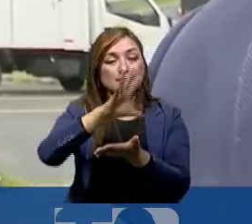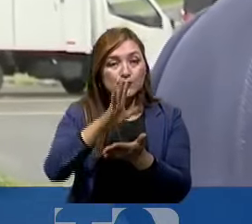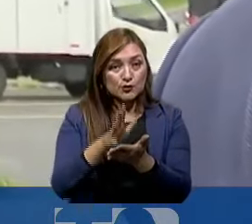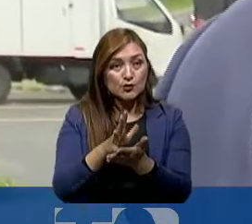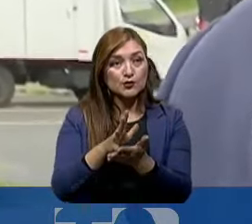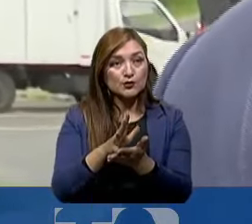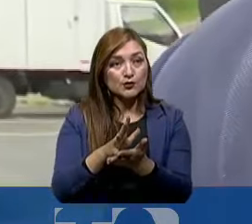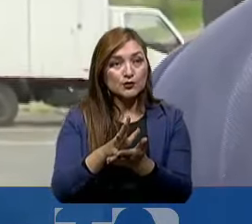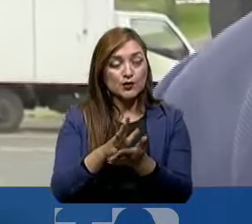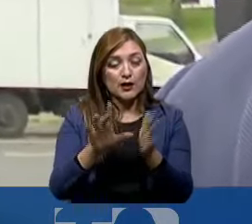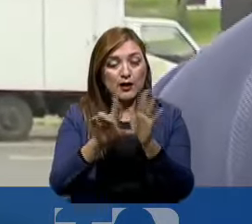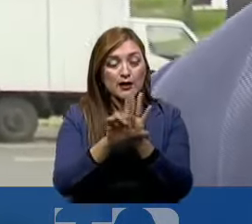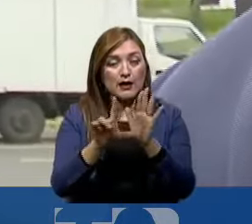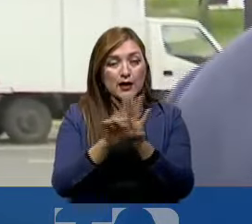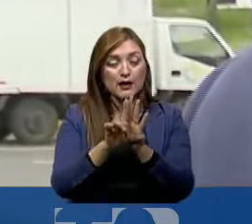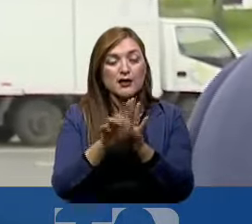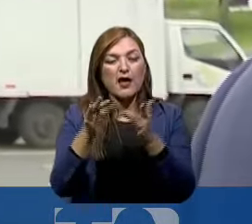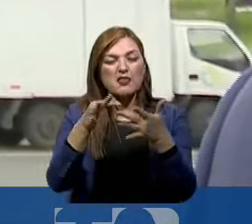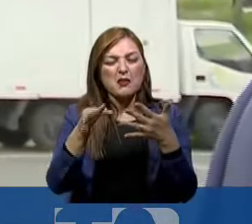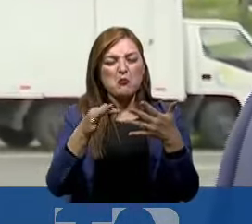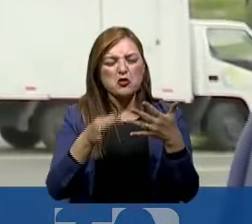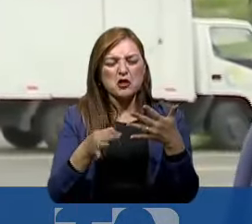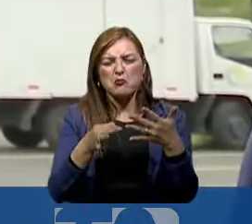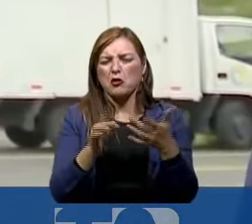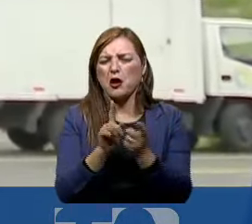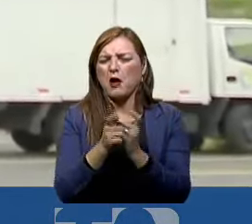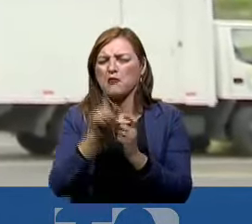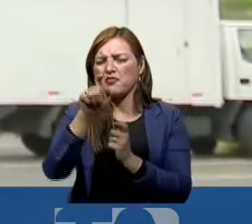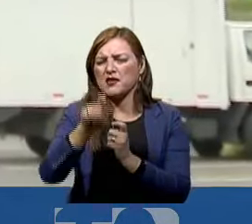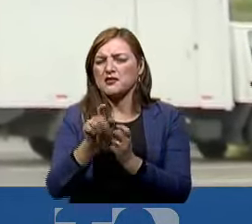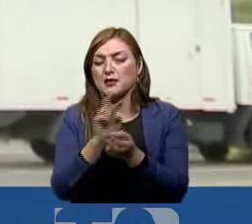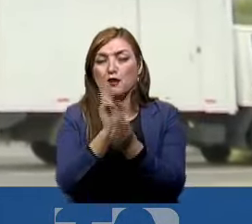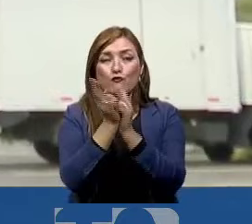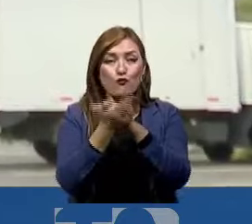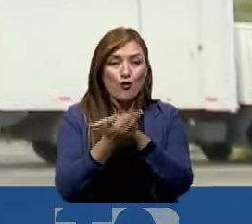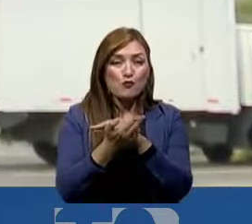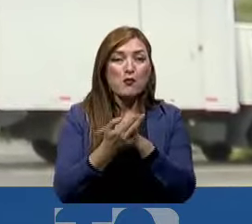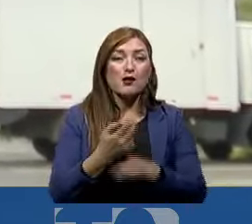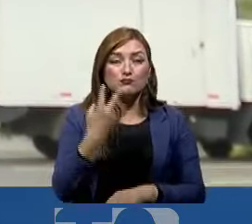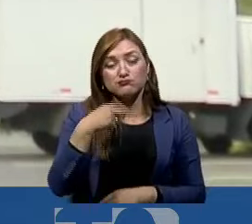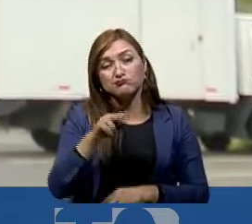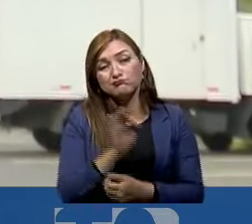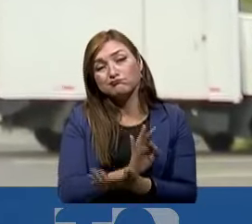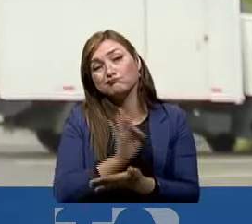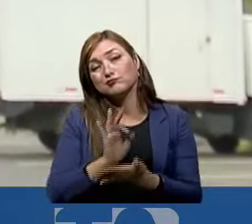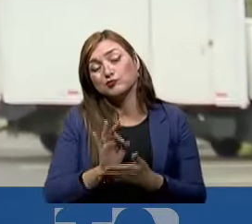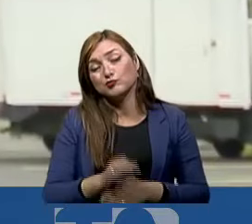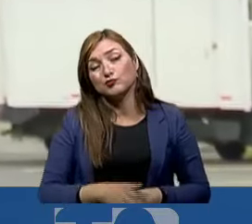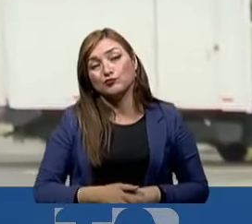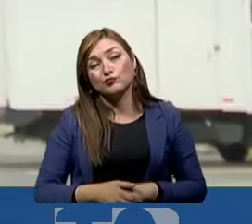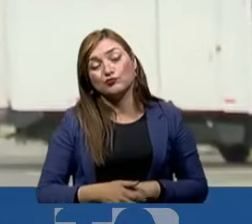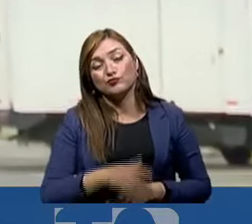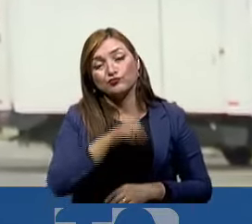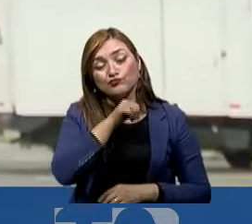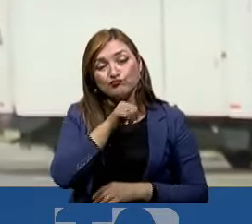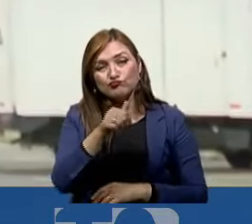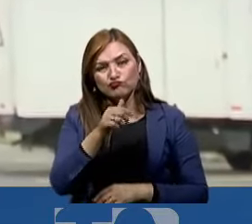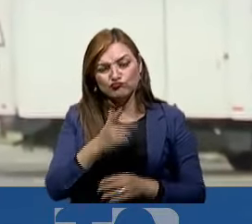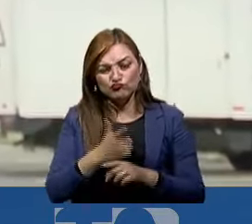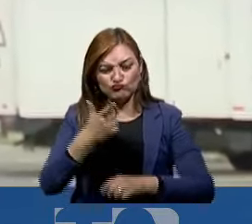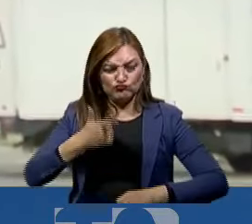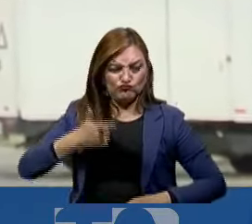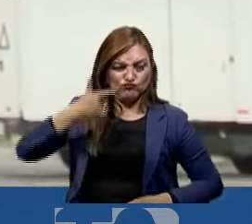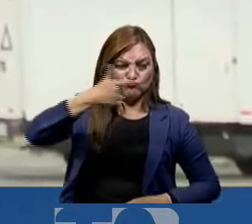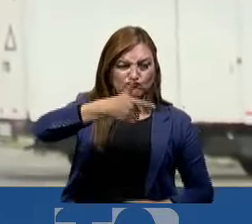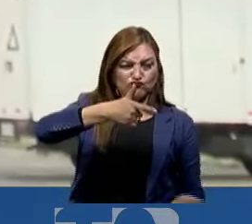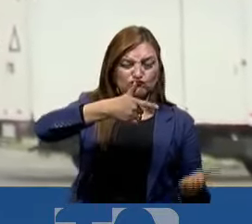cambiar el tipo de leyes que tenemos hoy por hoy, porque muchas veces de leyes hemos visto y han sido testigos de que delincuentes con armas de fuego han